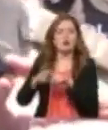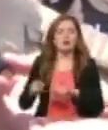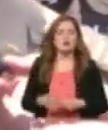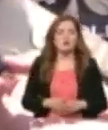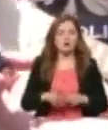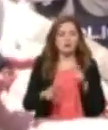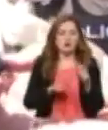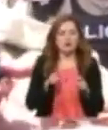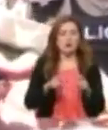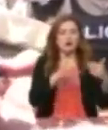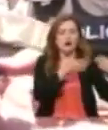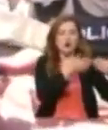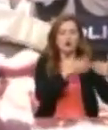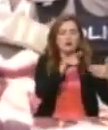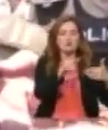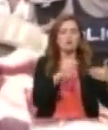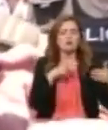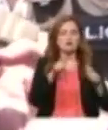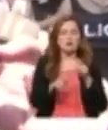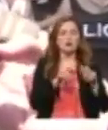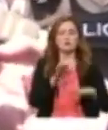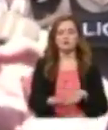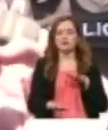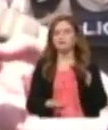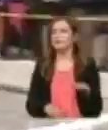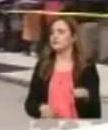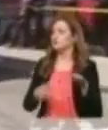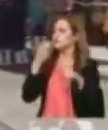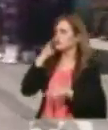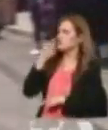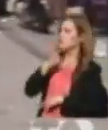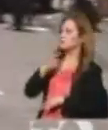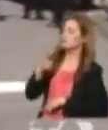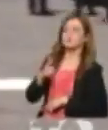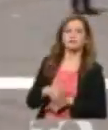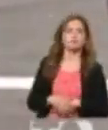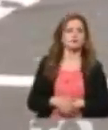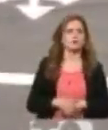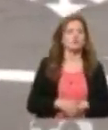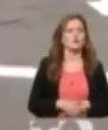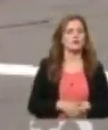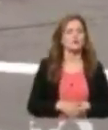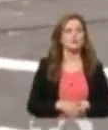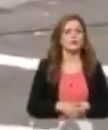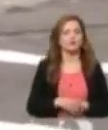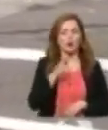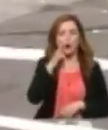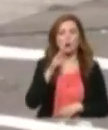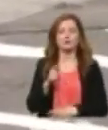tenemos justamente en la esquina de aquí un personal que está a pie patrullando el mercado. Producto de la balacera, además el